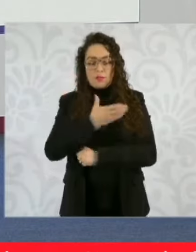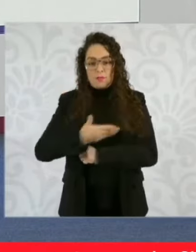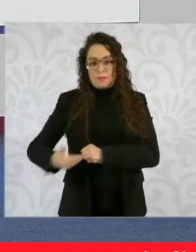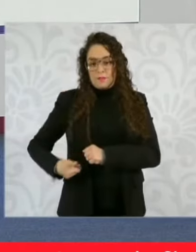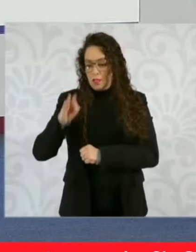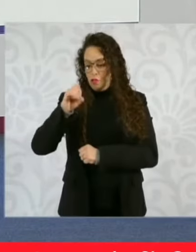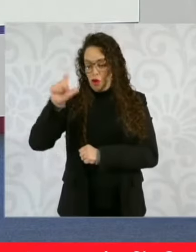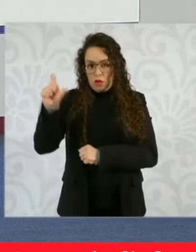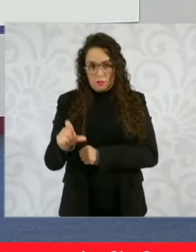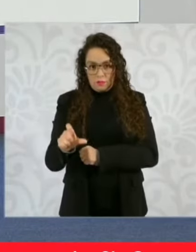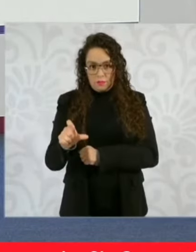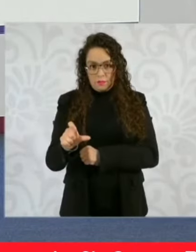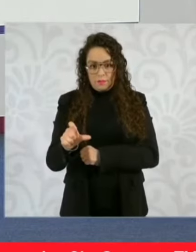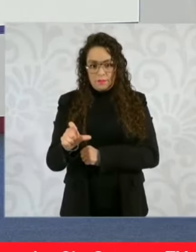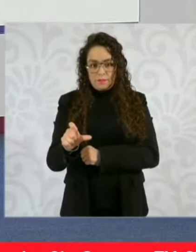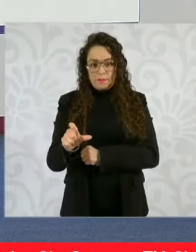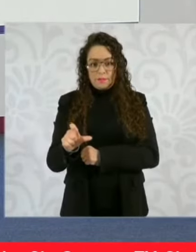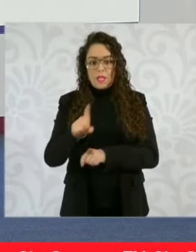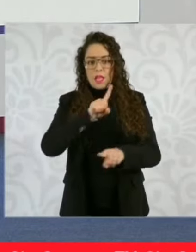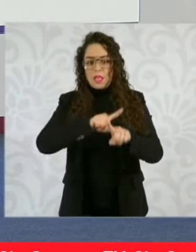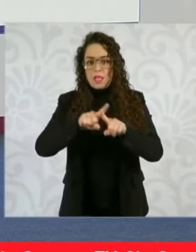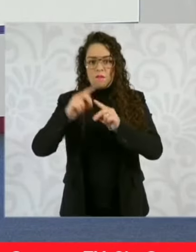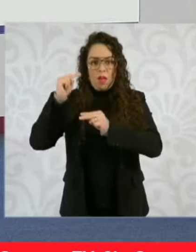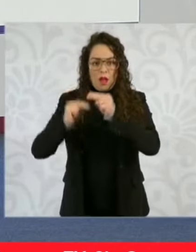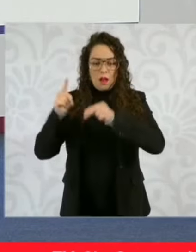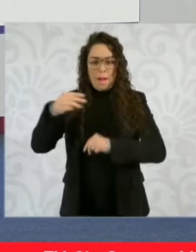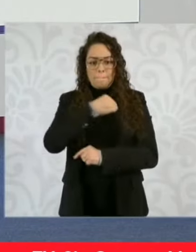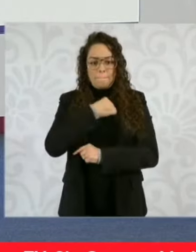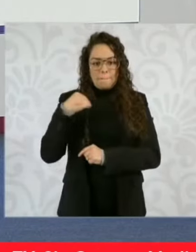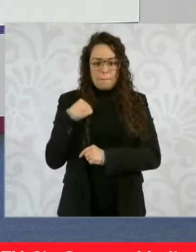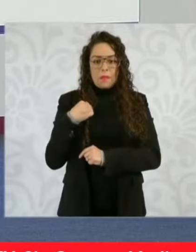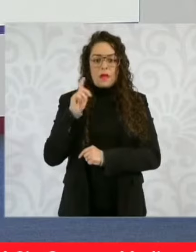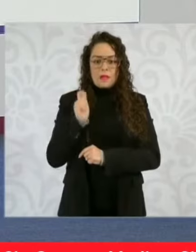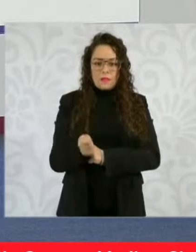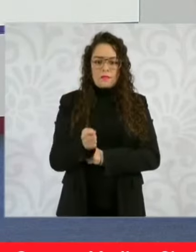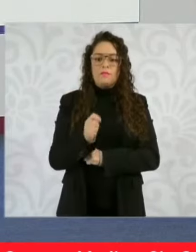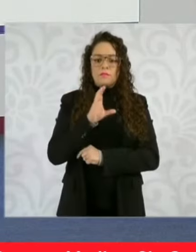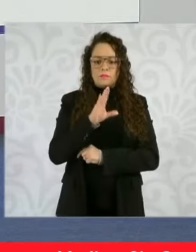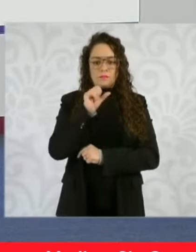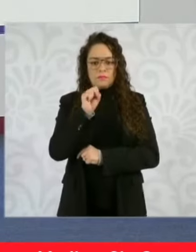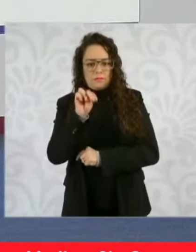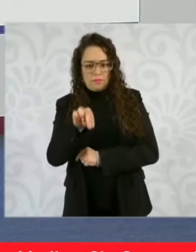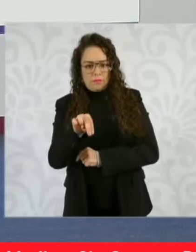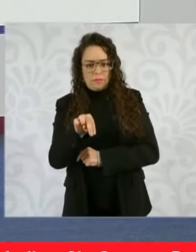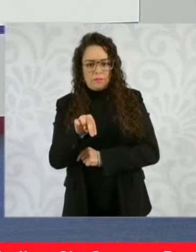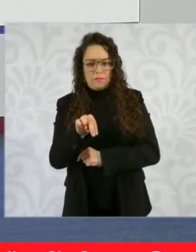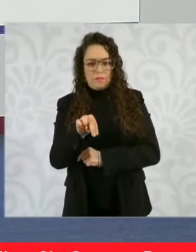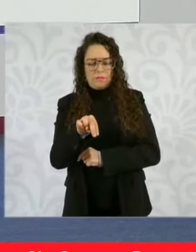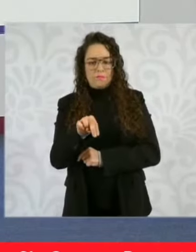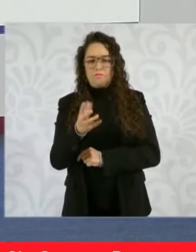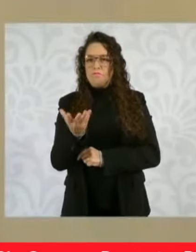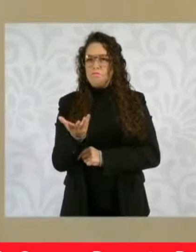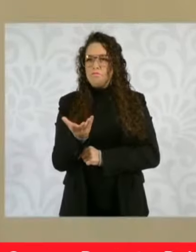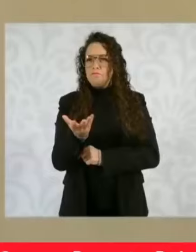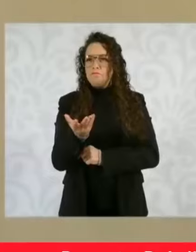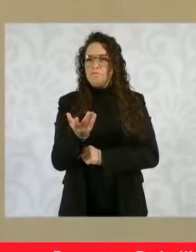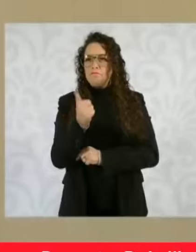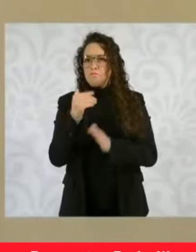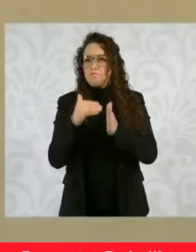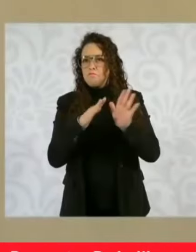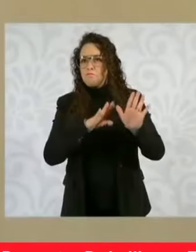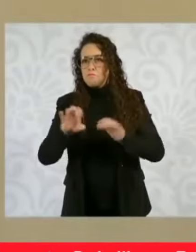y miembro en distintos niveles del CISEN desde finales de los